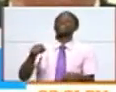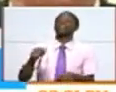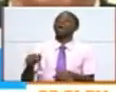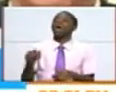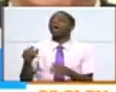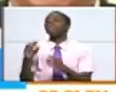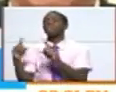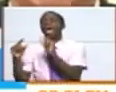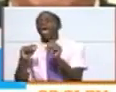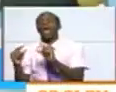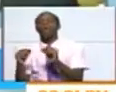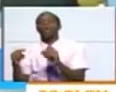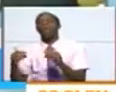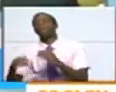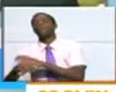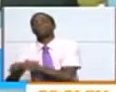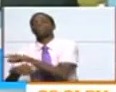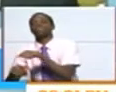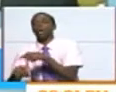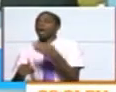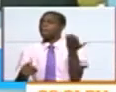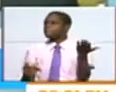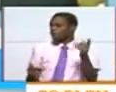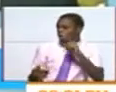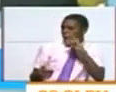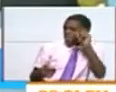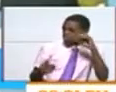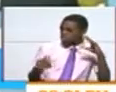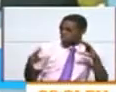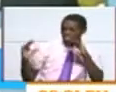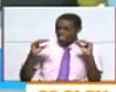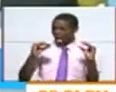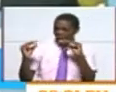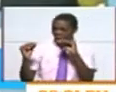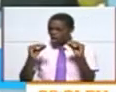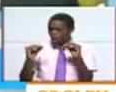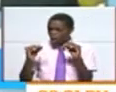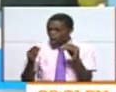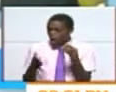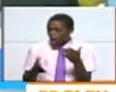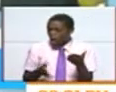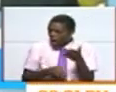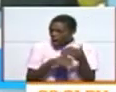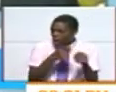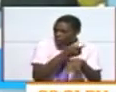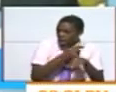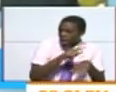que la postura de Maduro el diálogo. ¿Por qué entonces no convoca elecciones